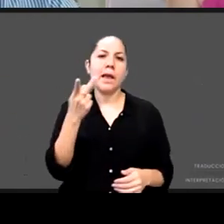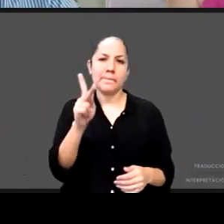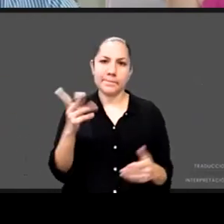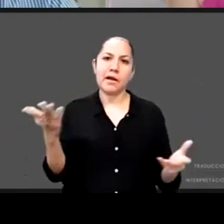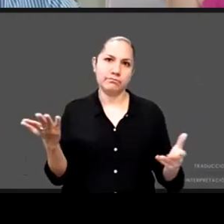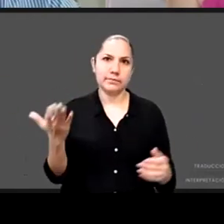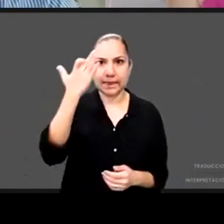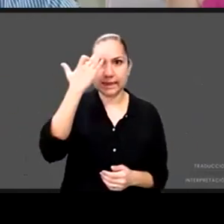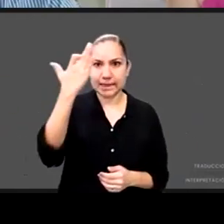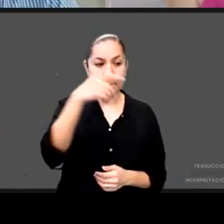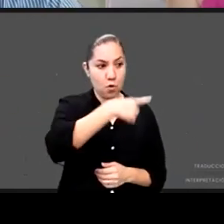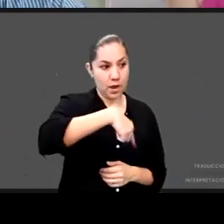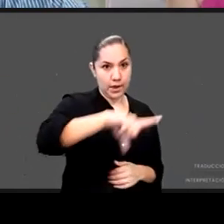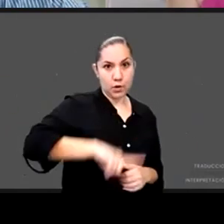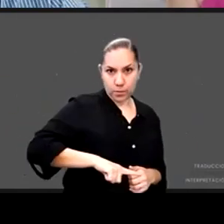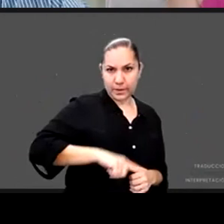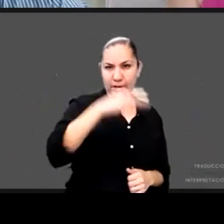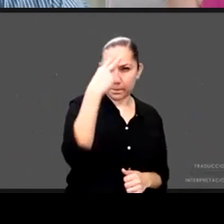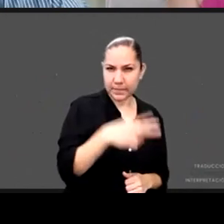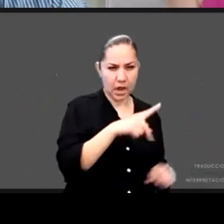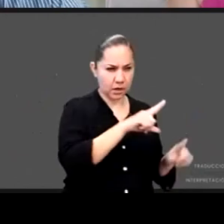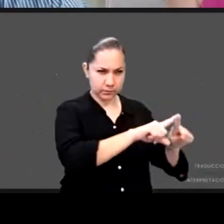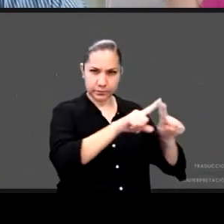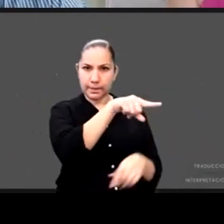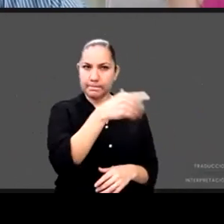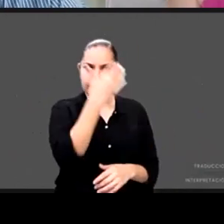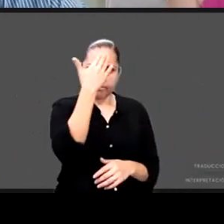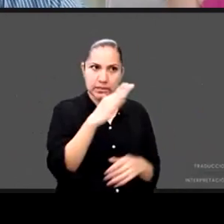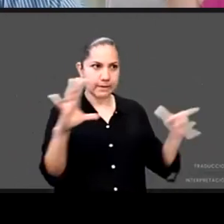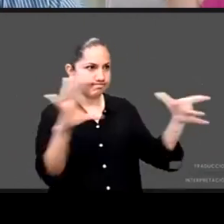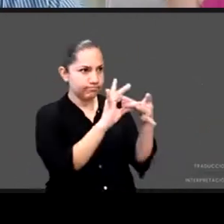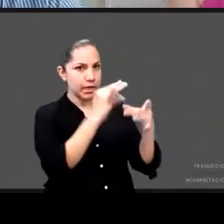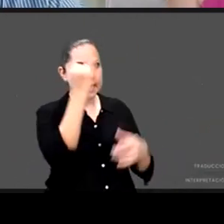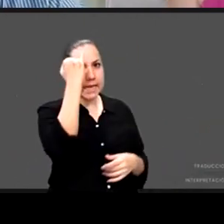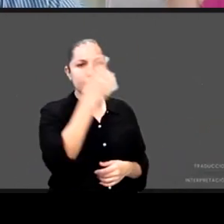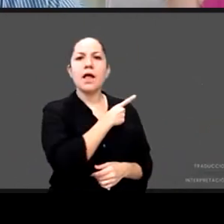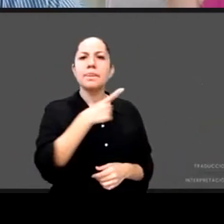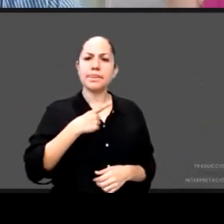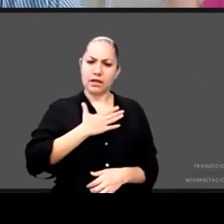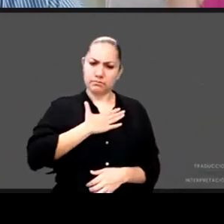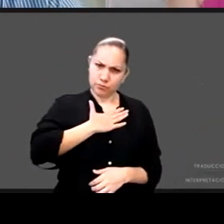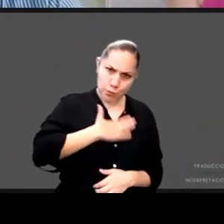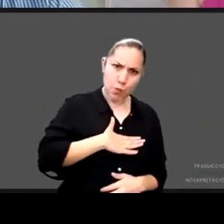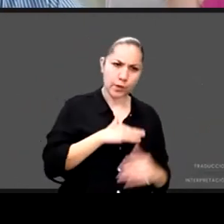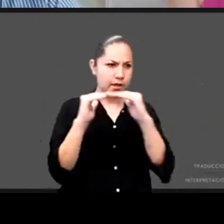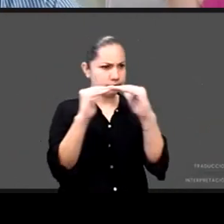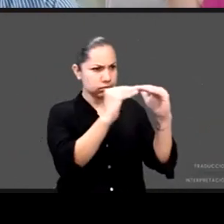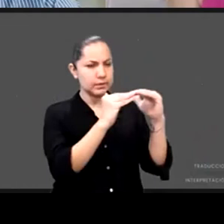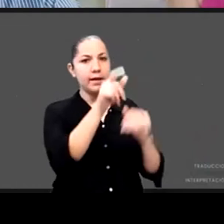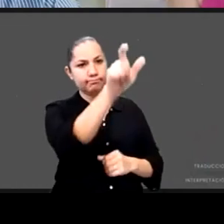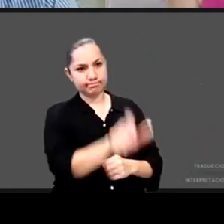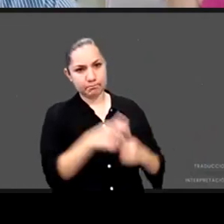el Estado mexicano se posicione bajo los principios democráticos en los que está sustentado y bajo los principios de la dignidad humana y de la integridad física